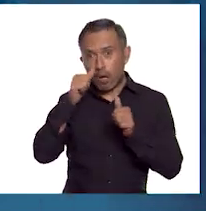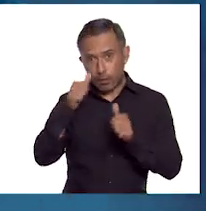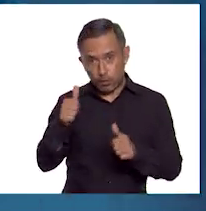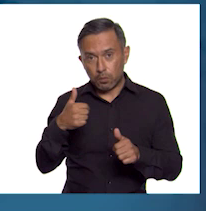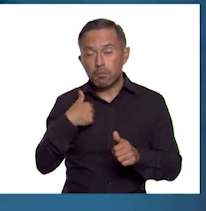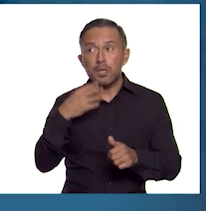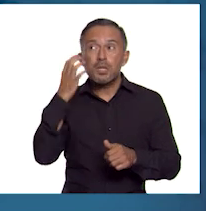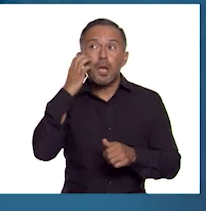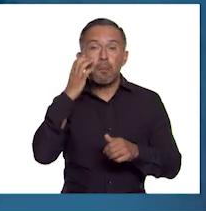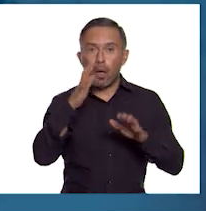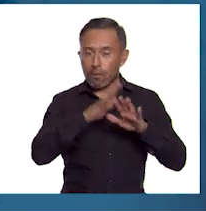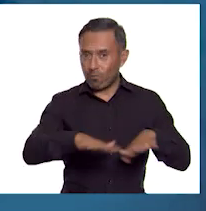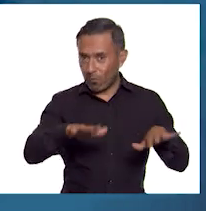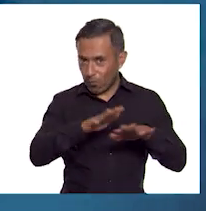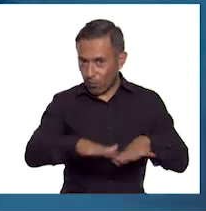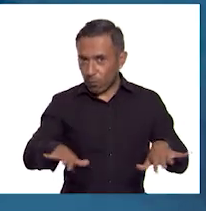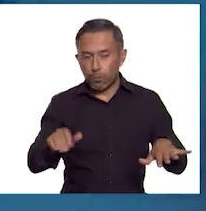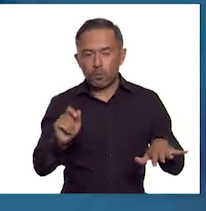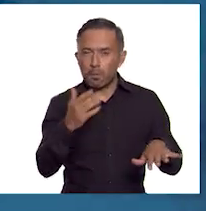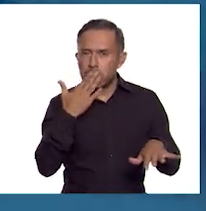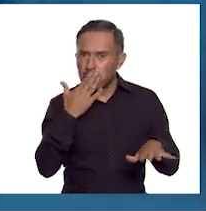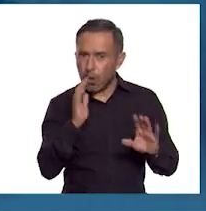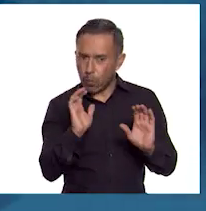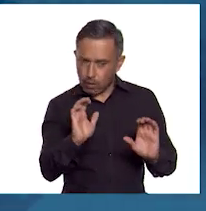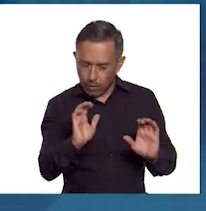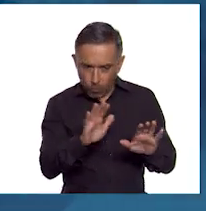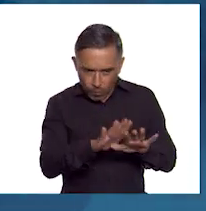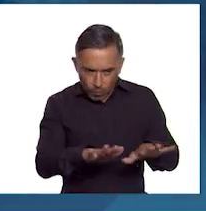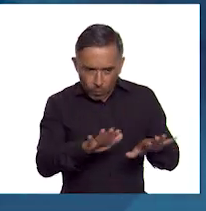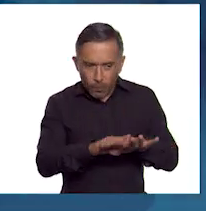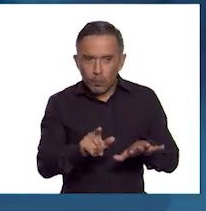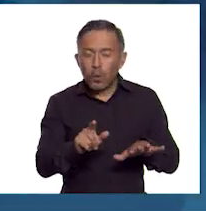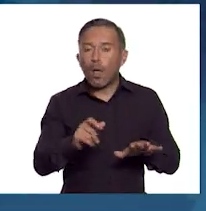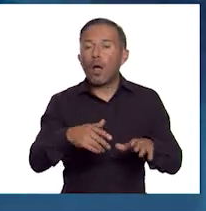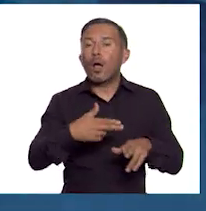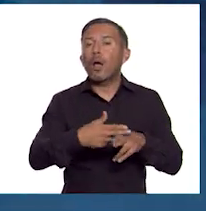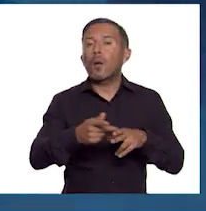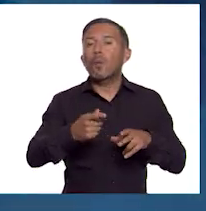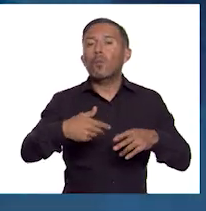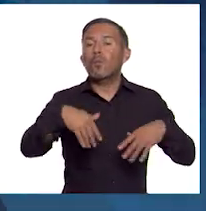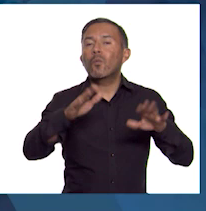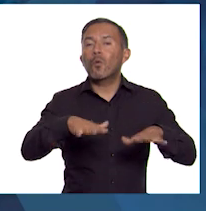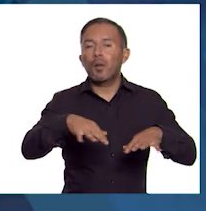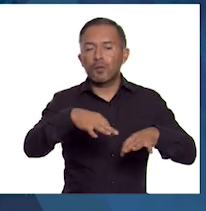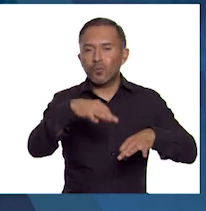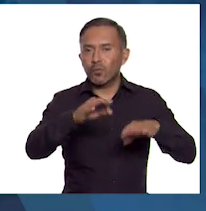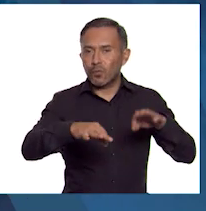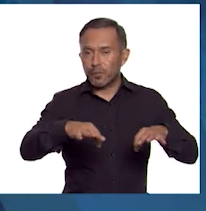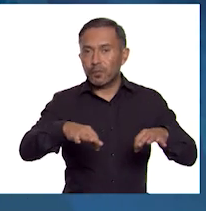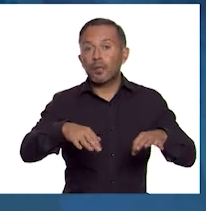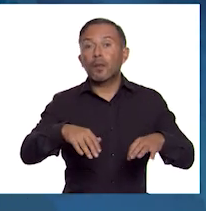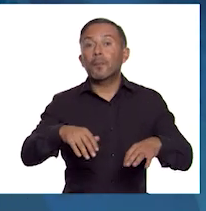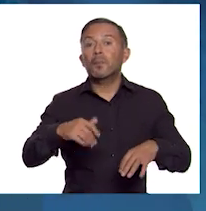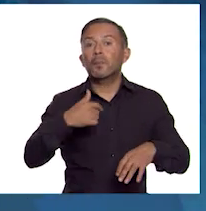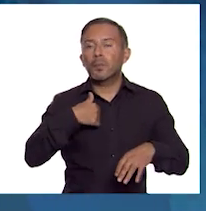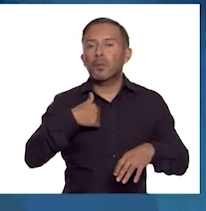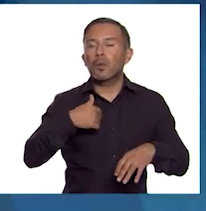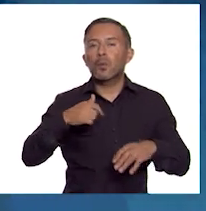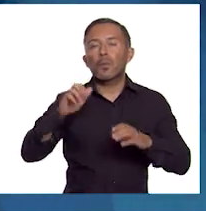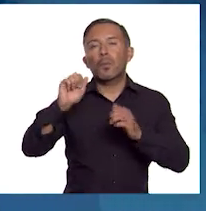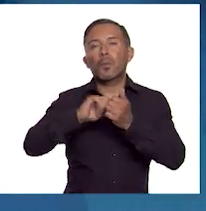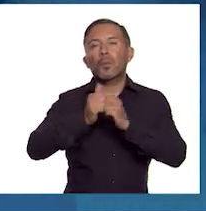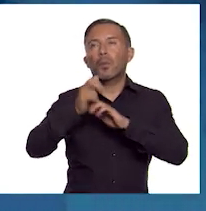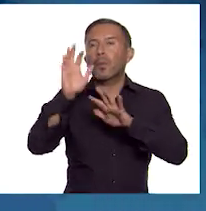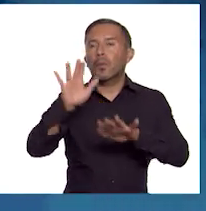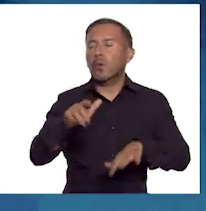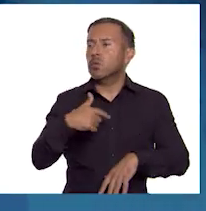mi cama, mulliéndola cuidadosamente hasta que vuelen las plumas. Entonces nieva en el mundo. Yo